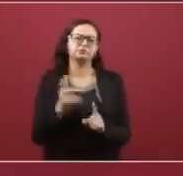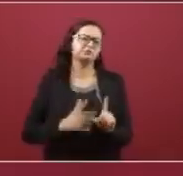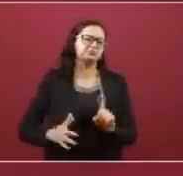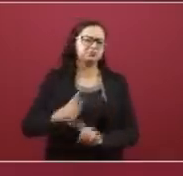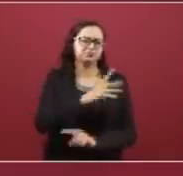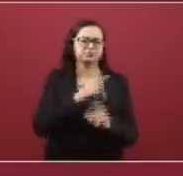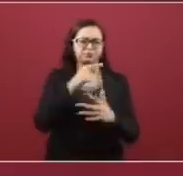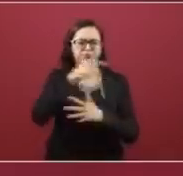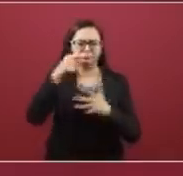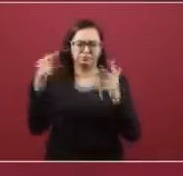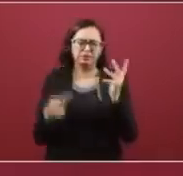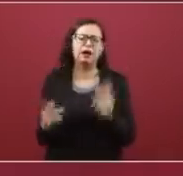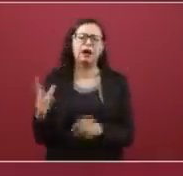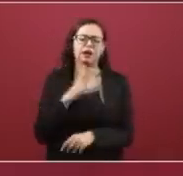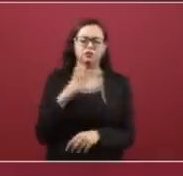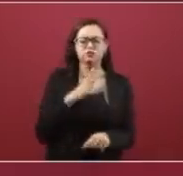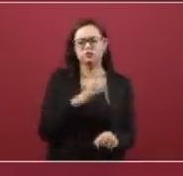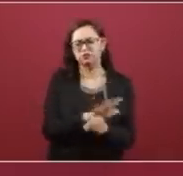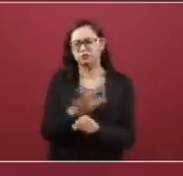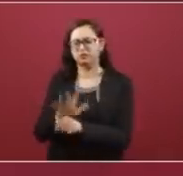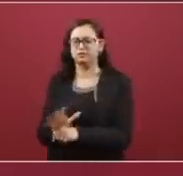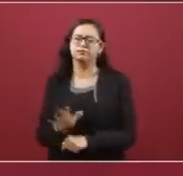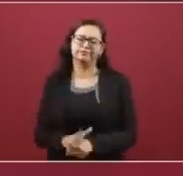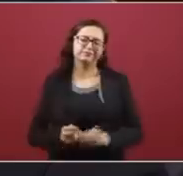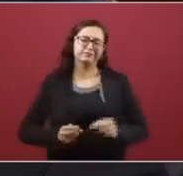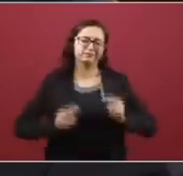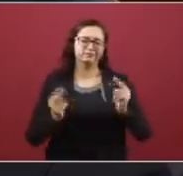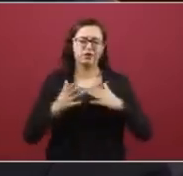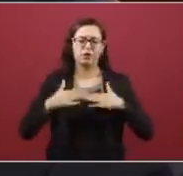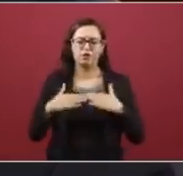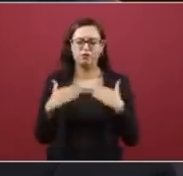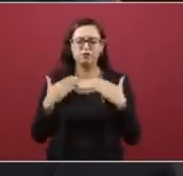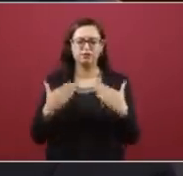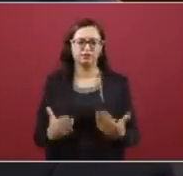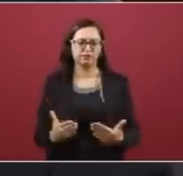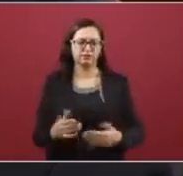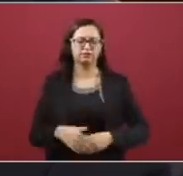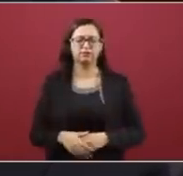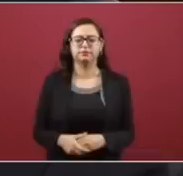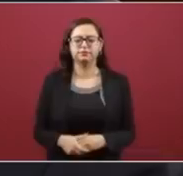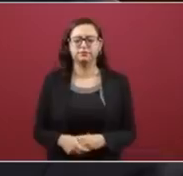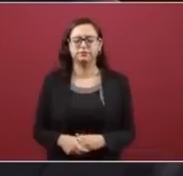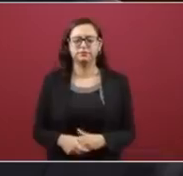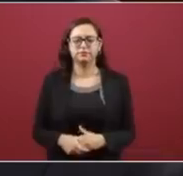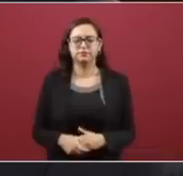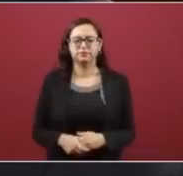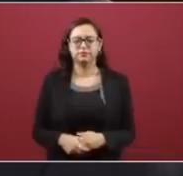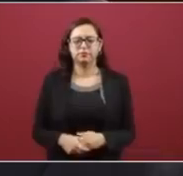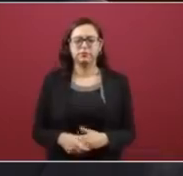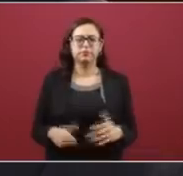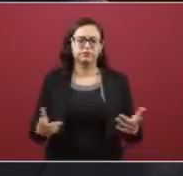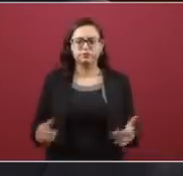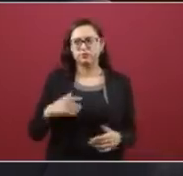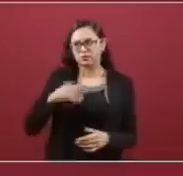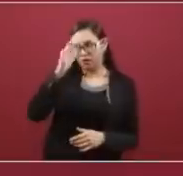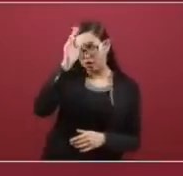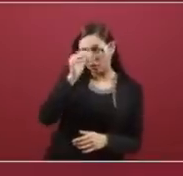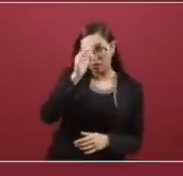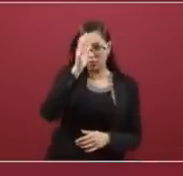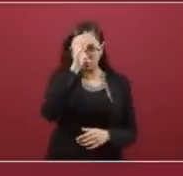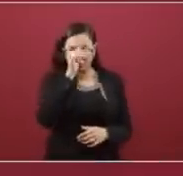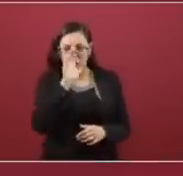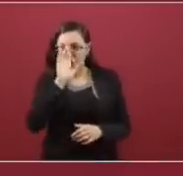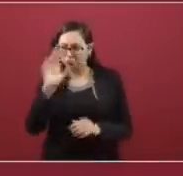Eh, parte mucho de la confianza. De que Respetamos nuestros acuerdos.